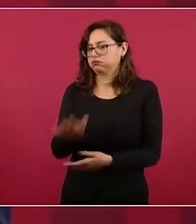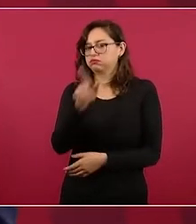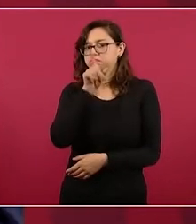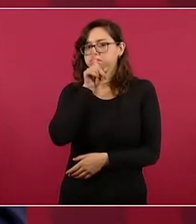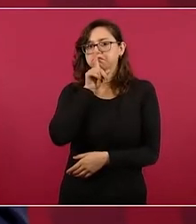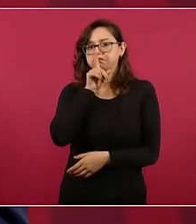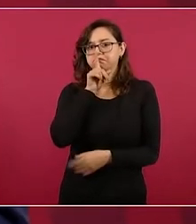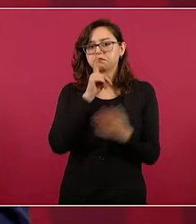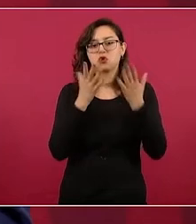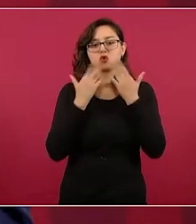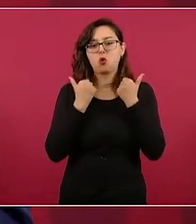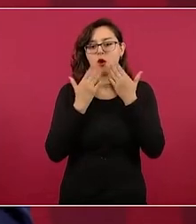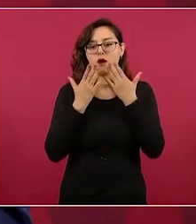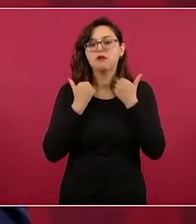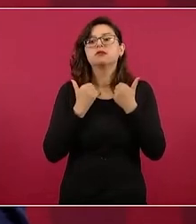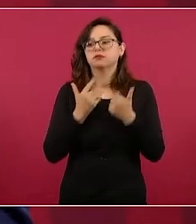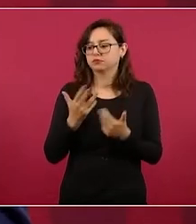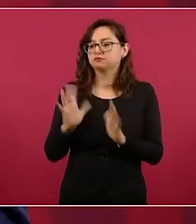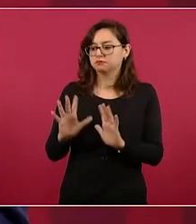país